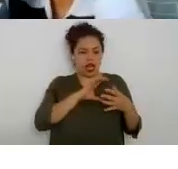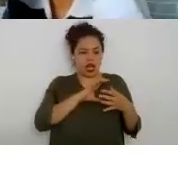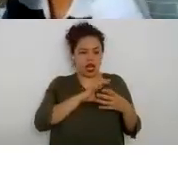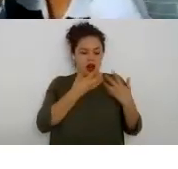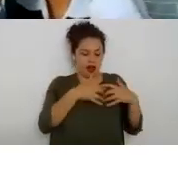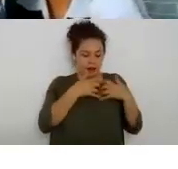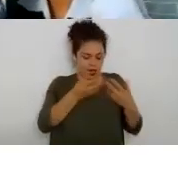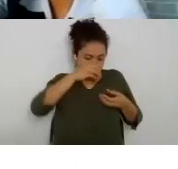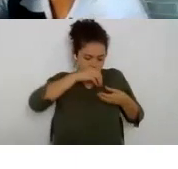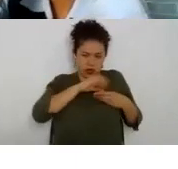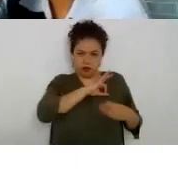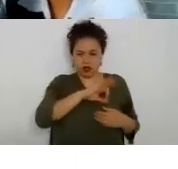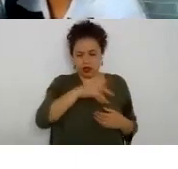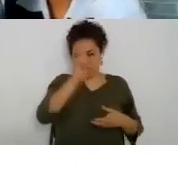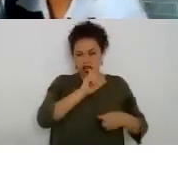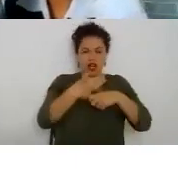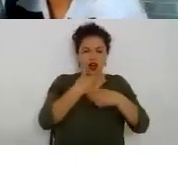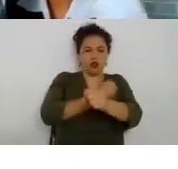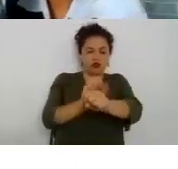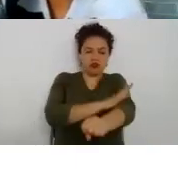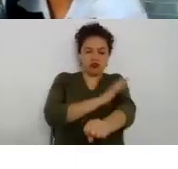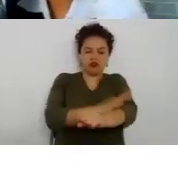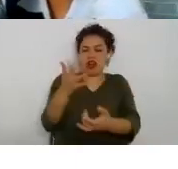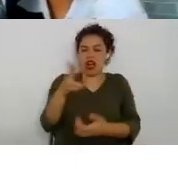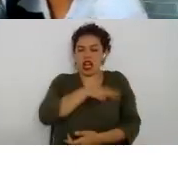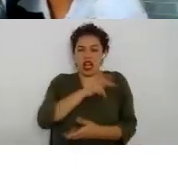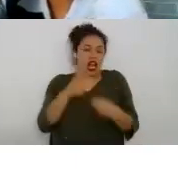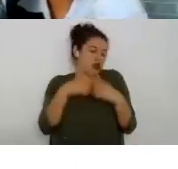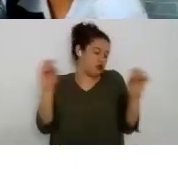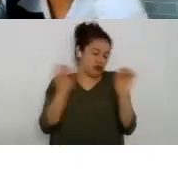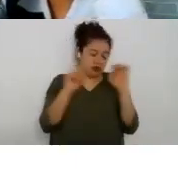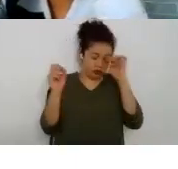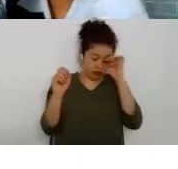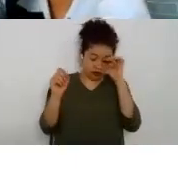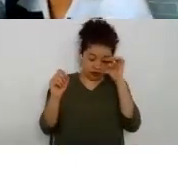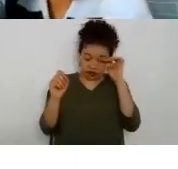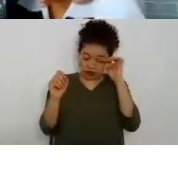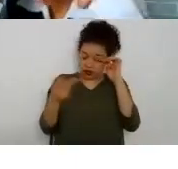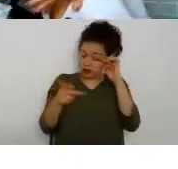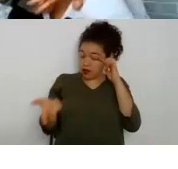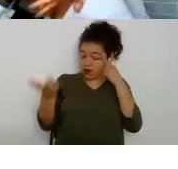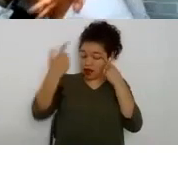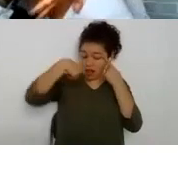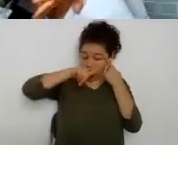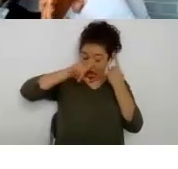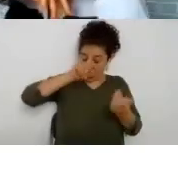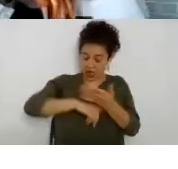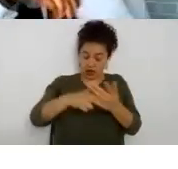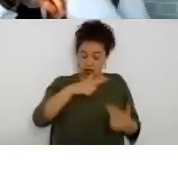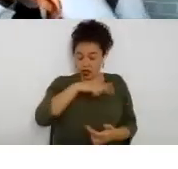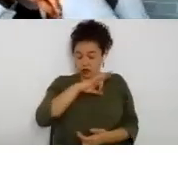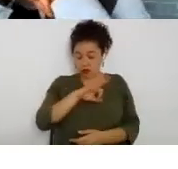hubo ninguna lesión de salida de corriente, pero sí hubo lesión interna. Entonces, no se